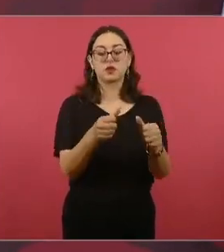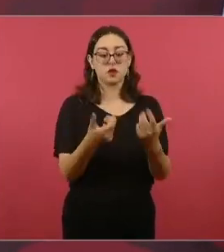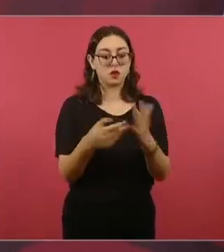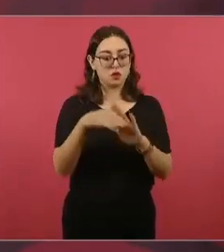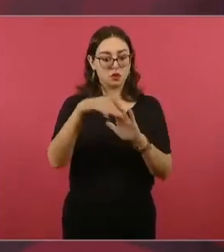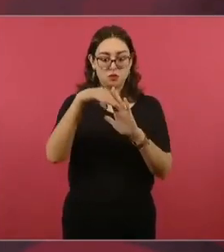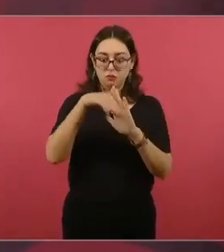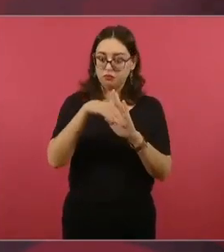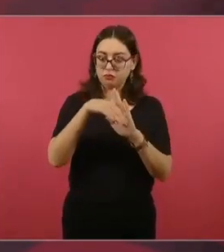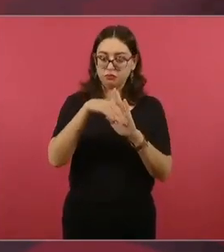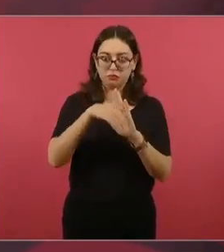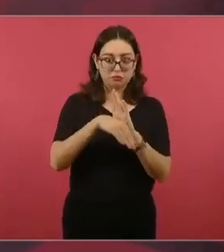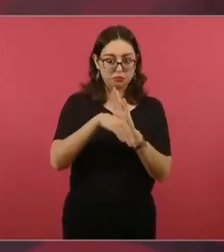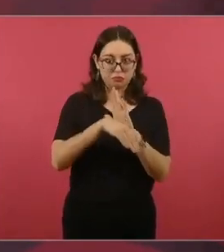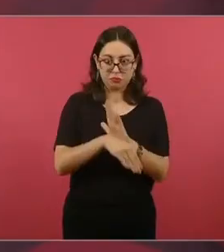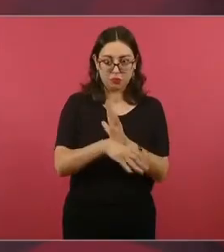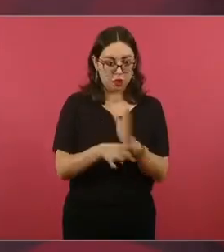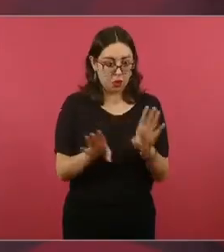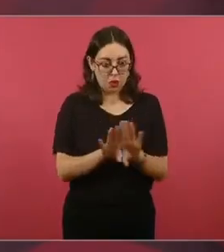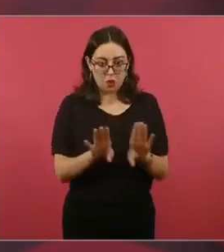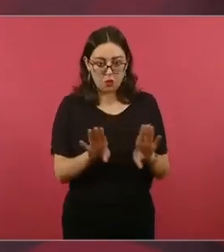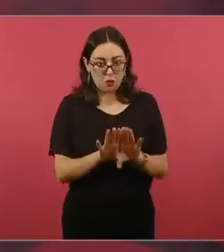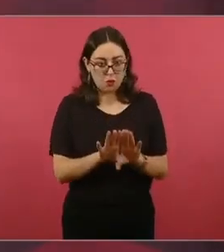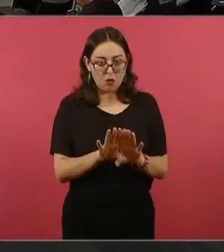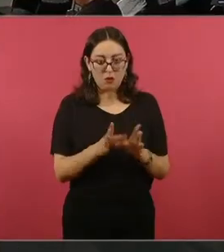producción? Y